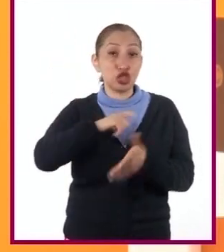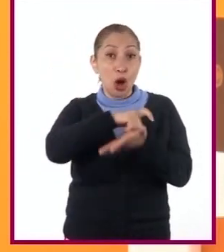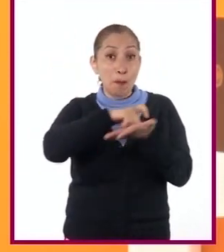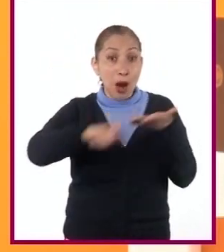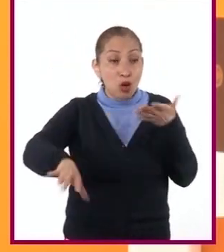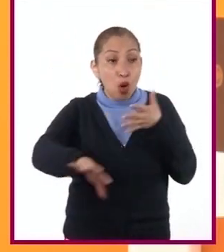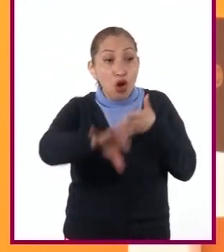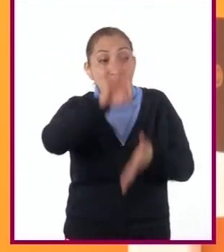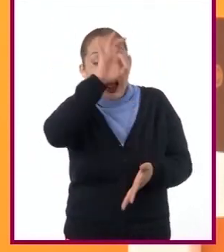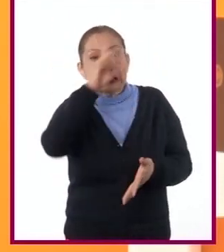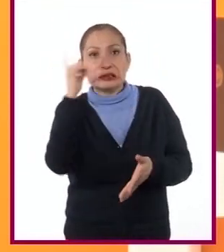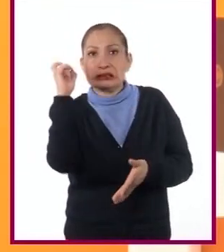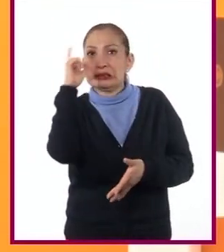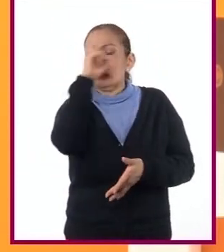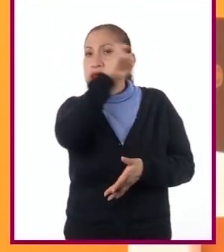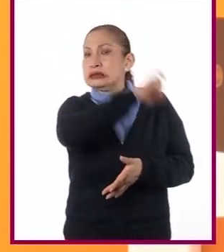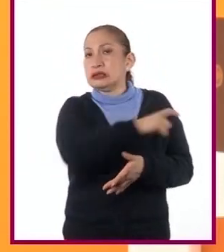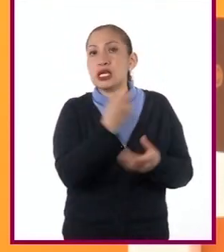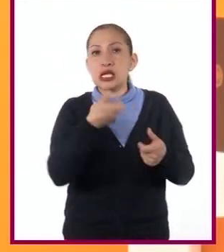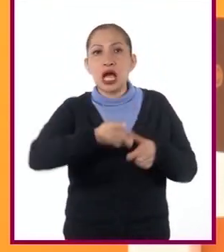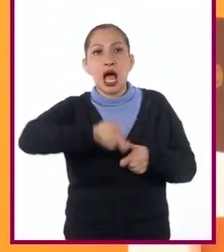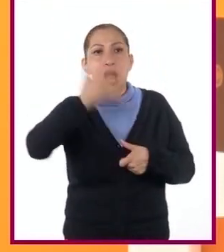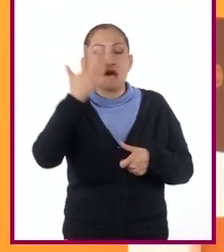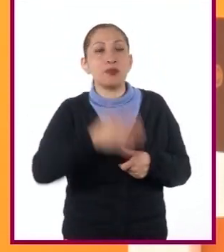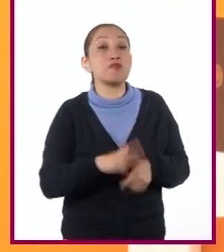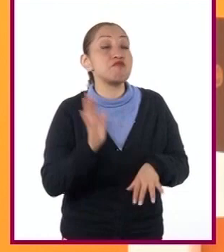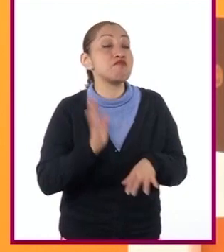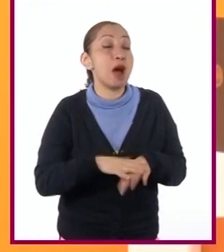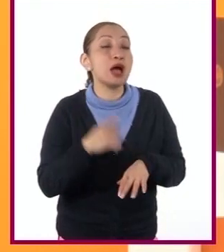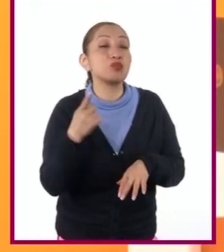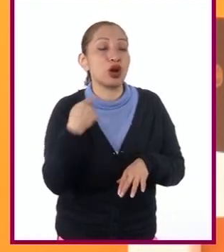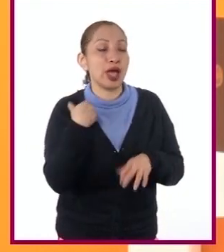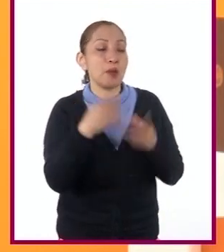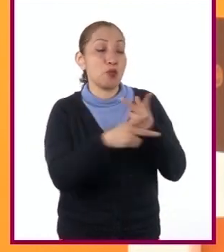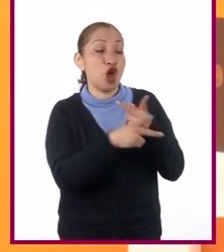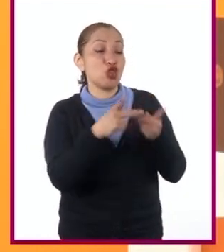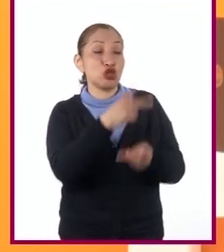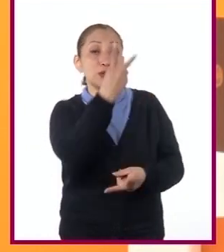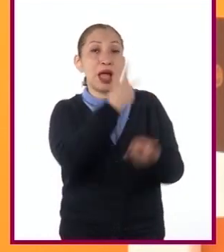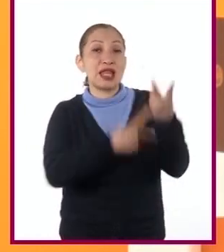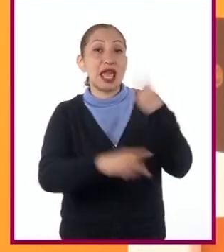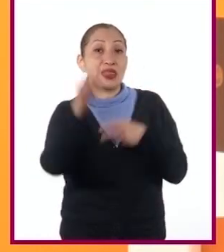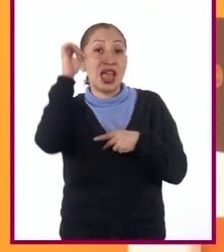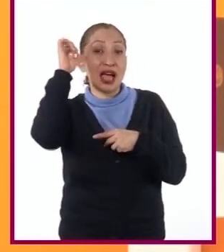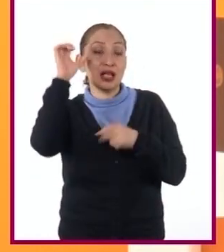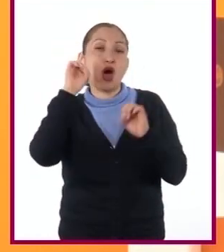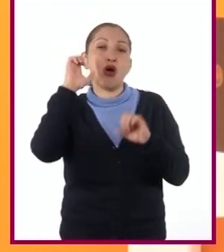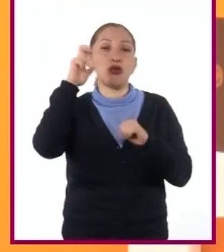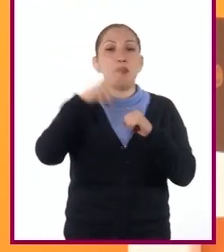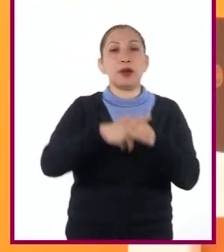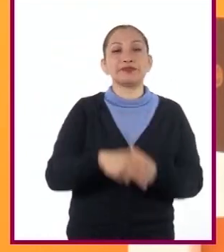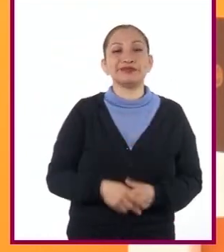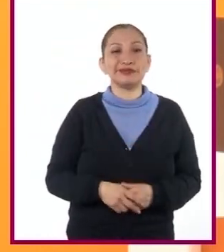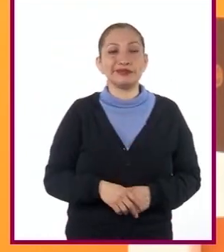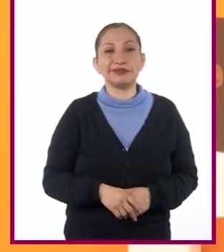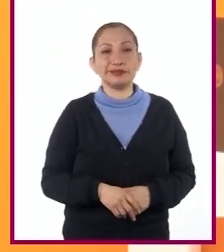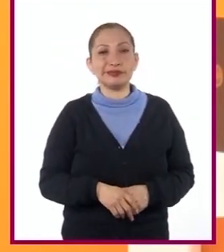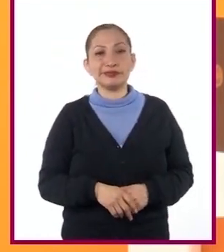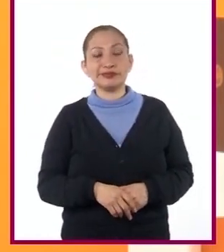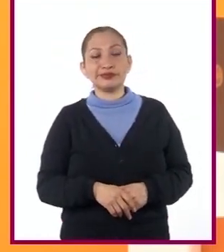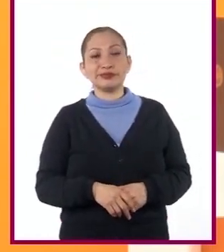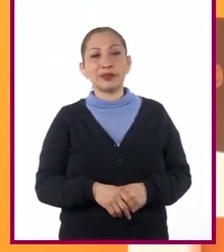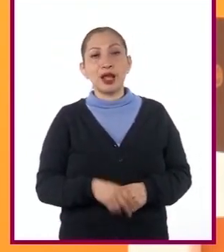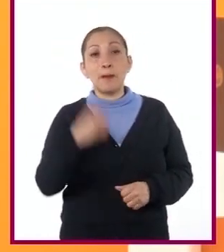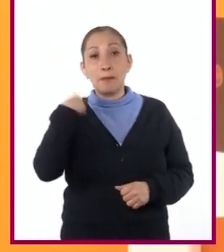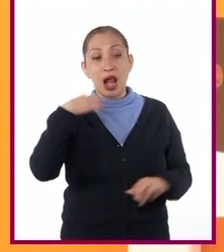o localizarlos era difícil y costoso, sobre todo si las mercancías provenían de Asia o Europa.